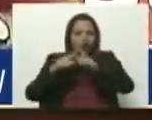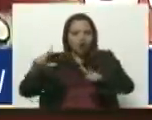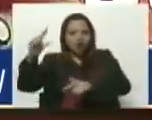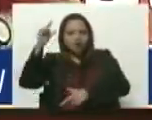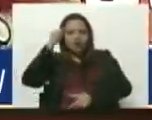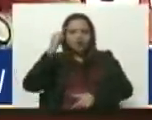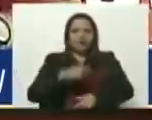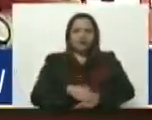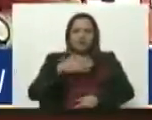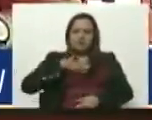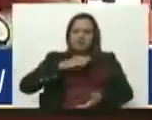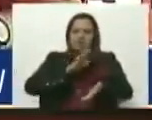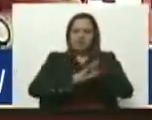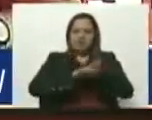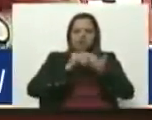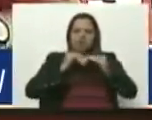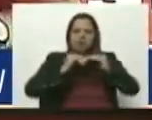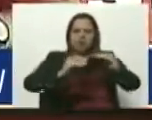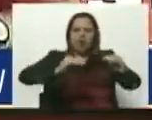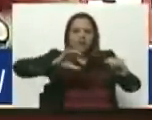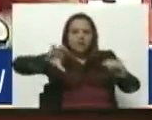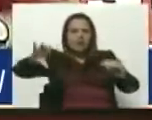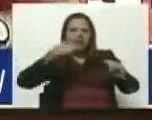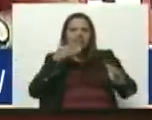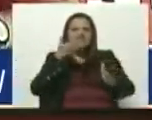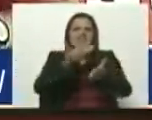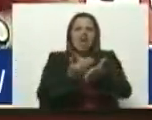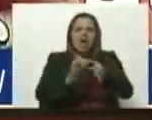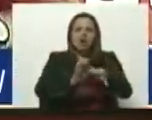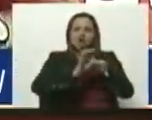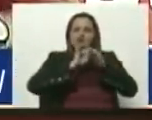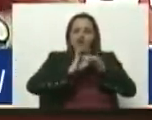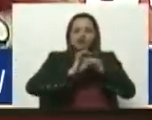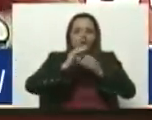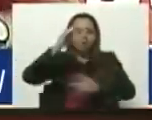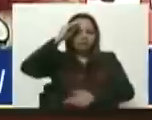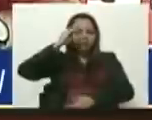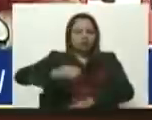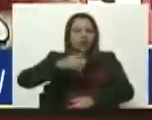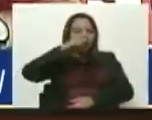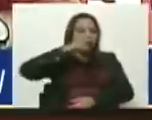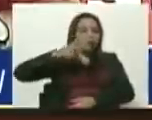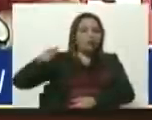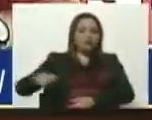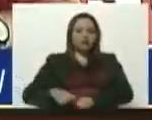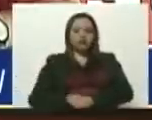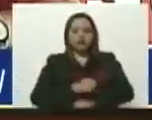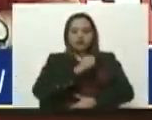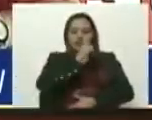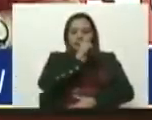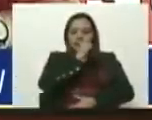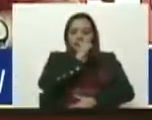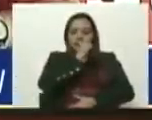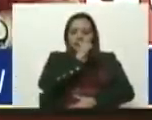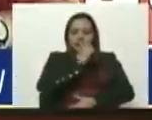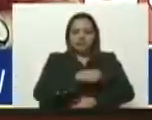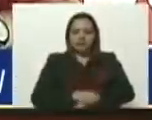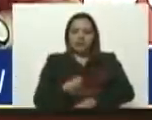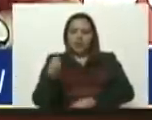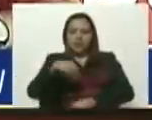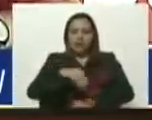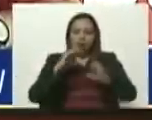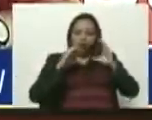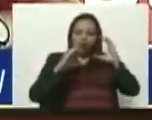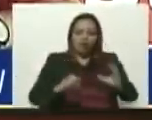tranquilidad para nuestra patria gracias a la unión cívico-militar y en este caso se agregó se crearon los